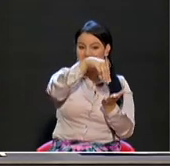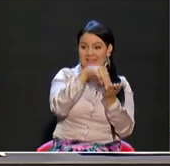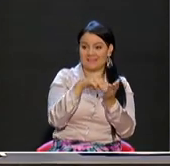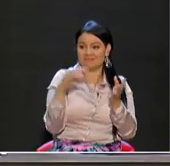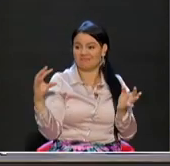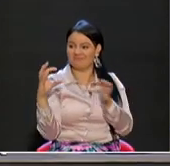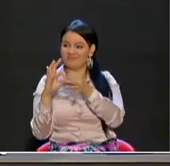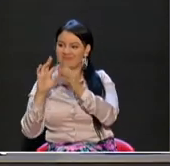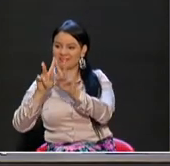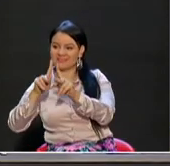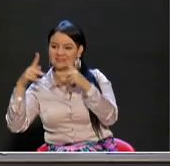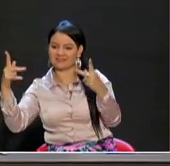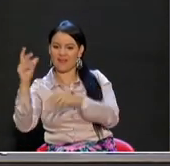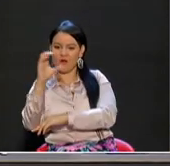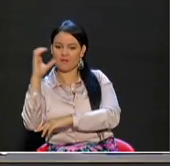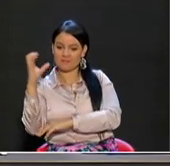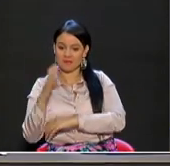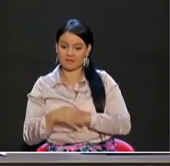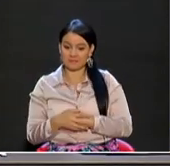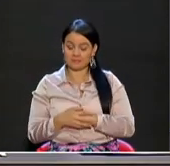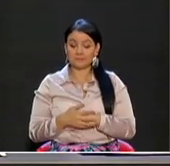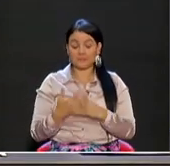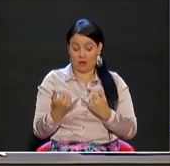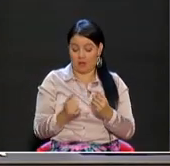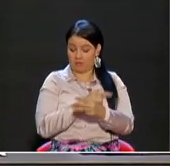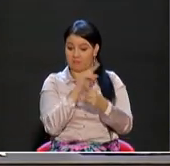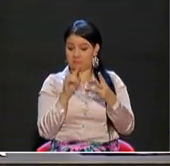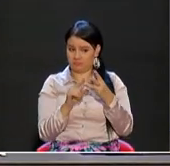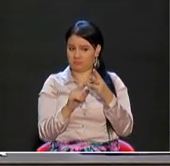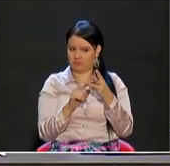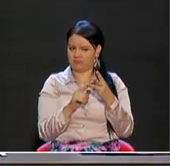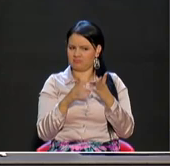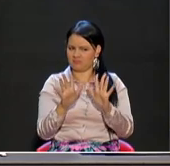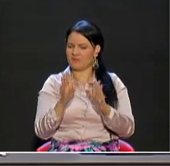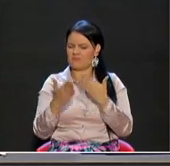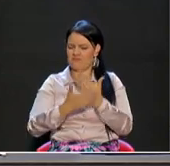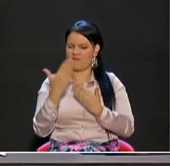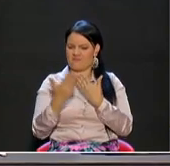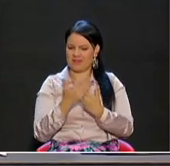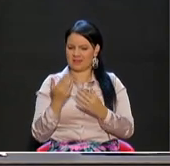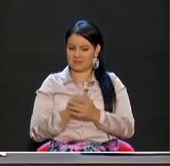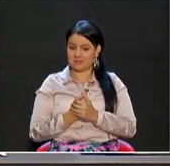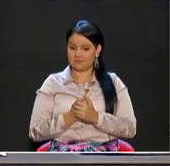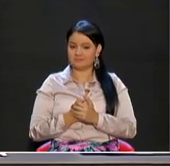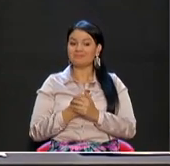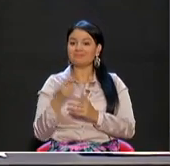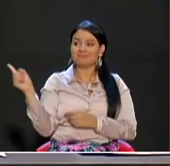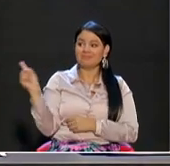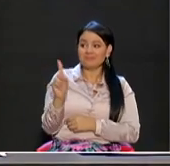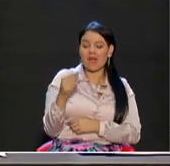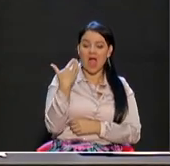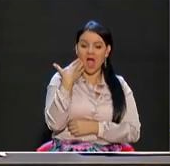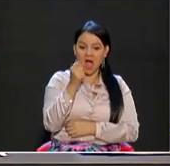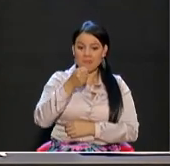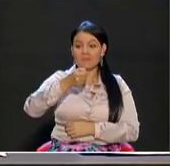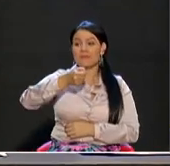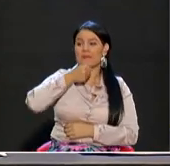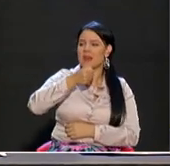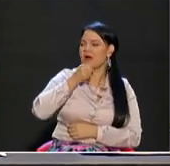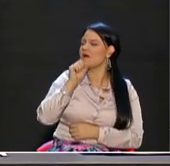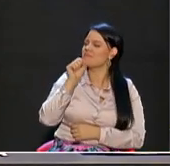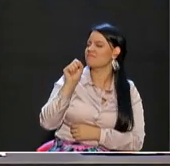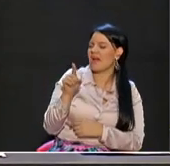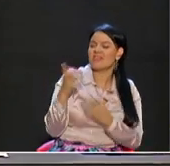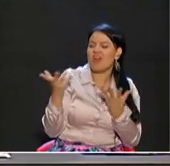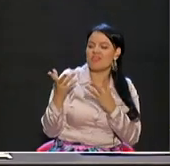este siguiente bloque candidatos la metodología es muy fácil una periodista del periódico del colombiano les hace una pregunta